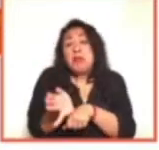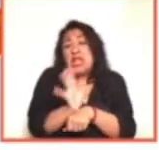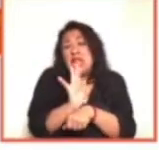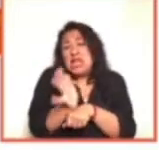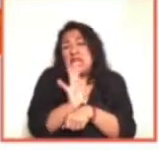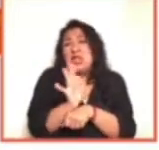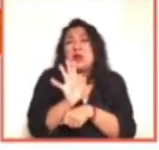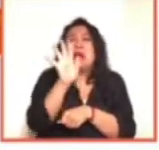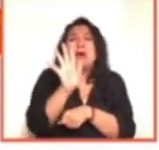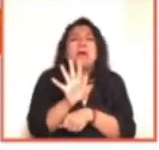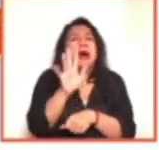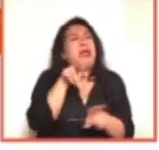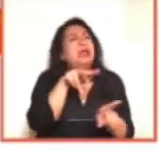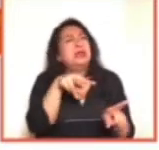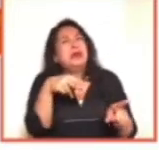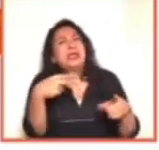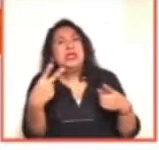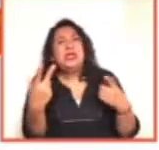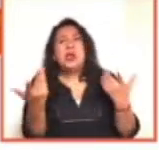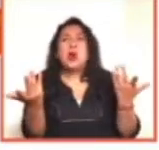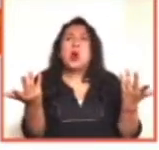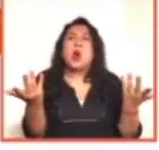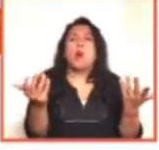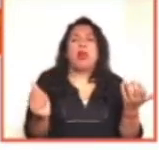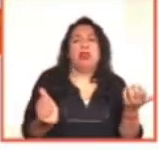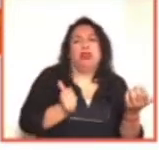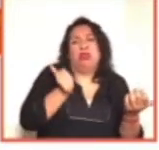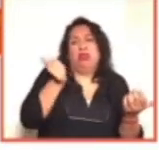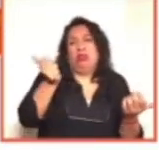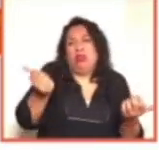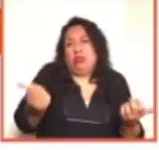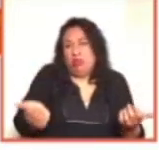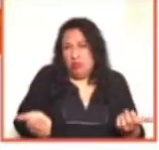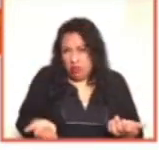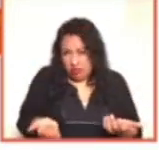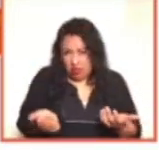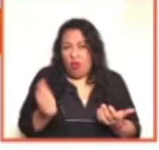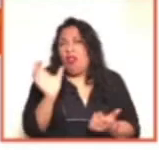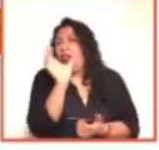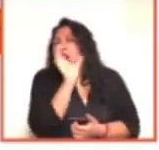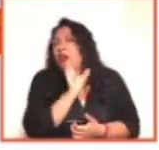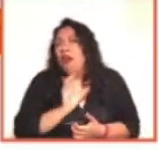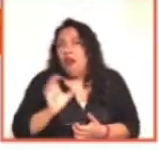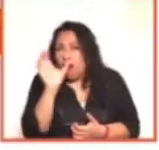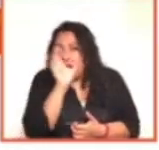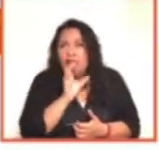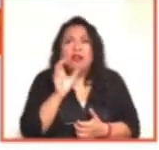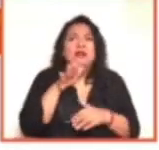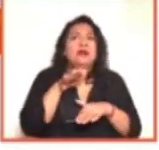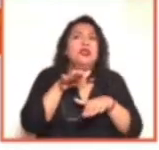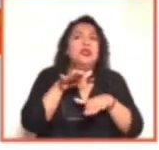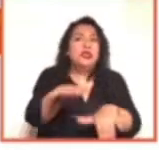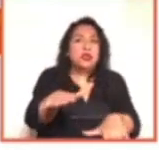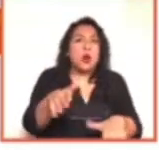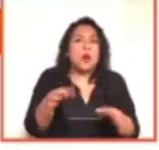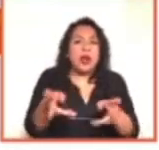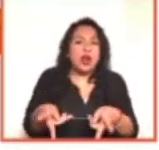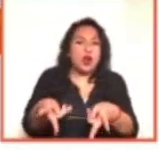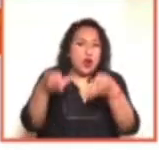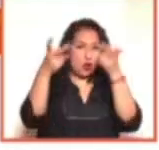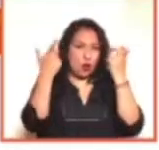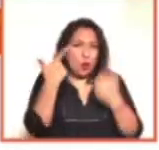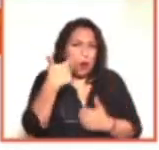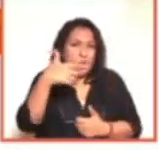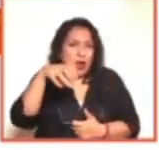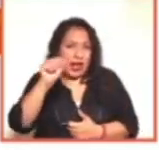una visión un tanto oportunista e inclusive morbosa sobre el huachicol, ¿no? De cierta forma pensaban